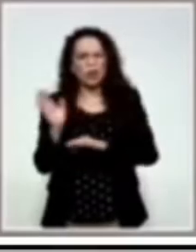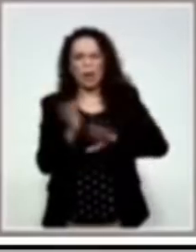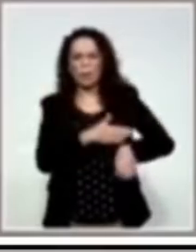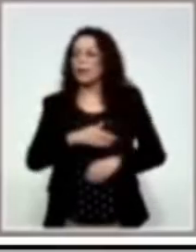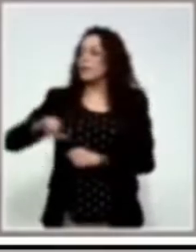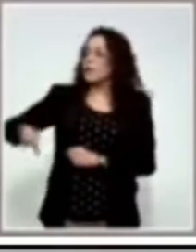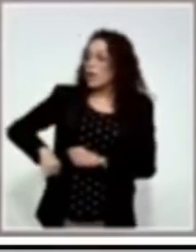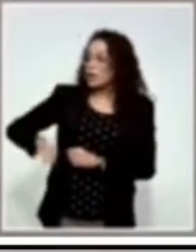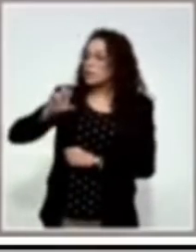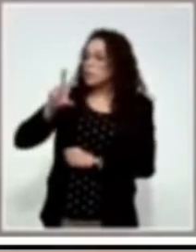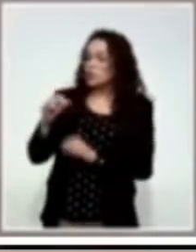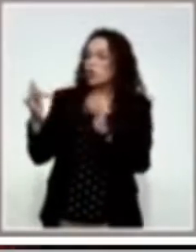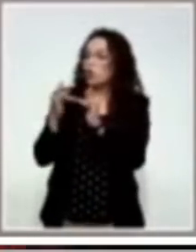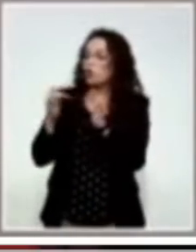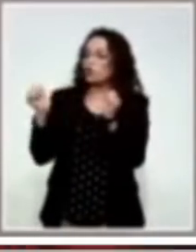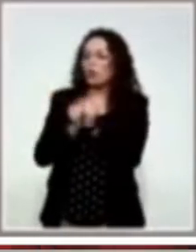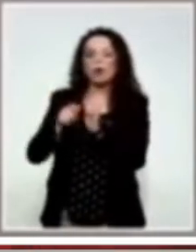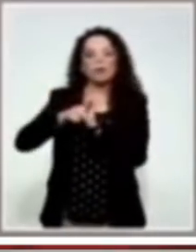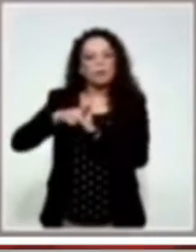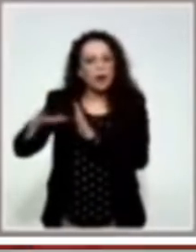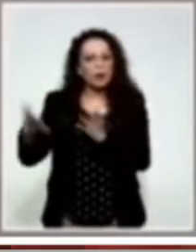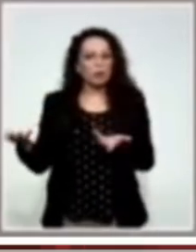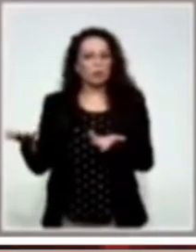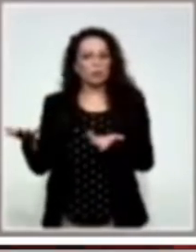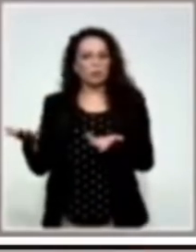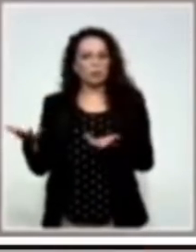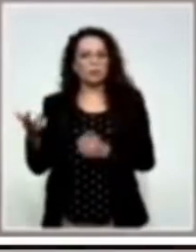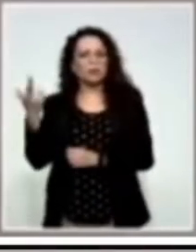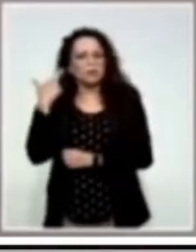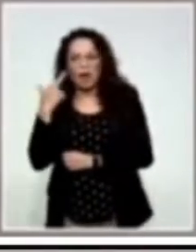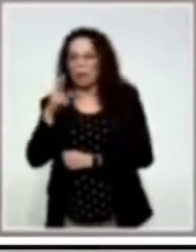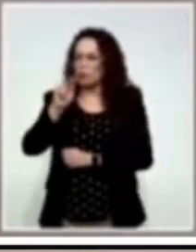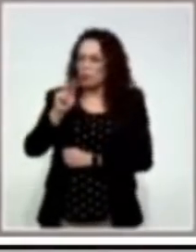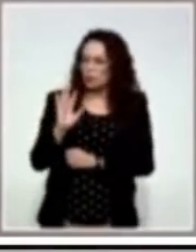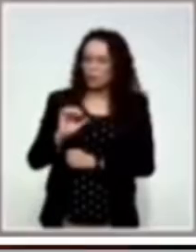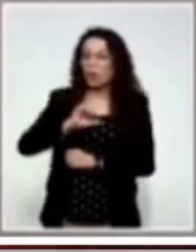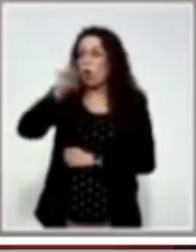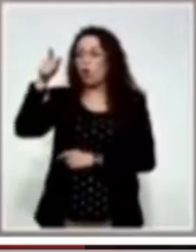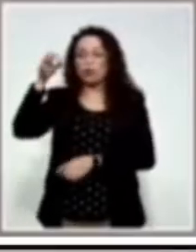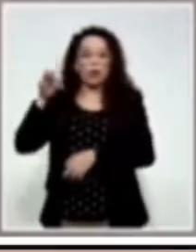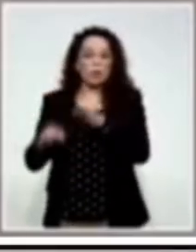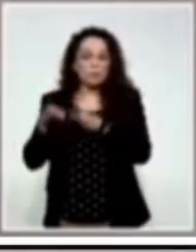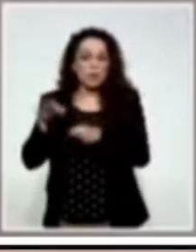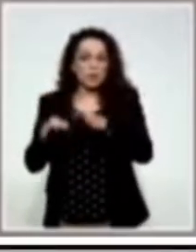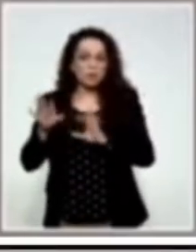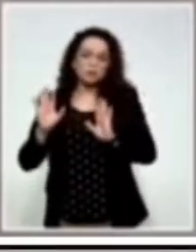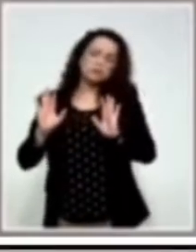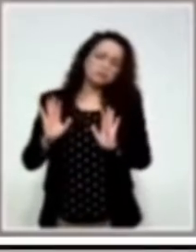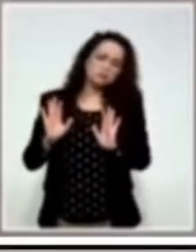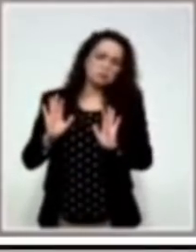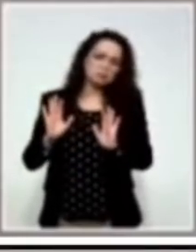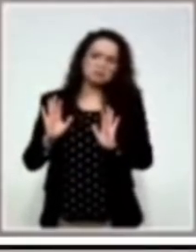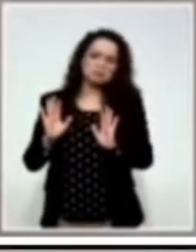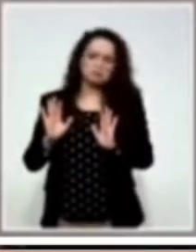medios porque me parece que es importante, y hay otras ministras y ministros que prefieren tener un esquema más tradicional de que